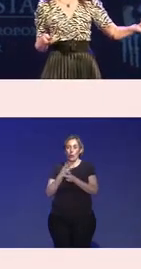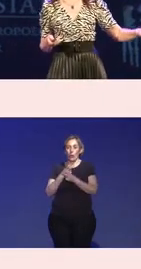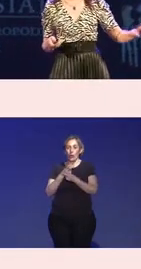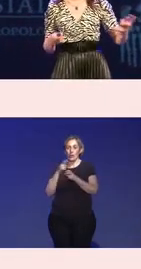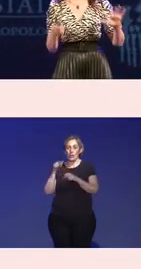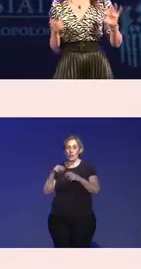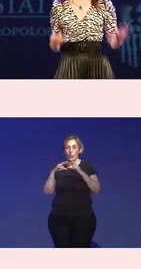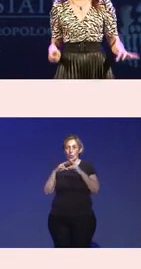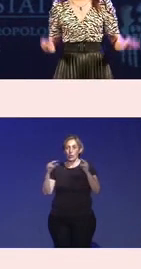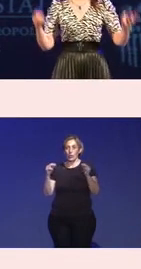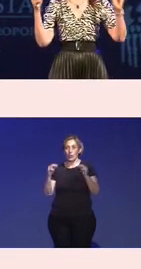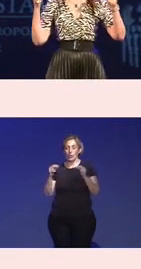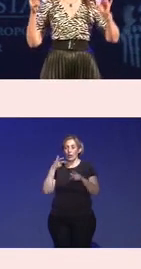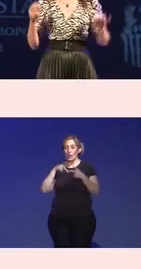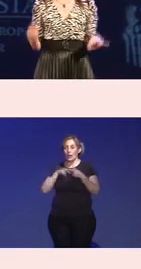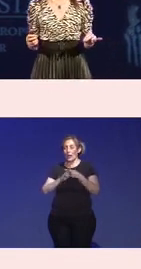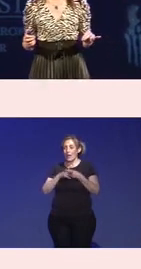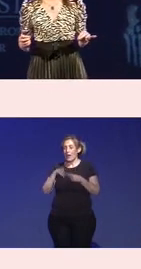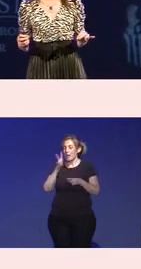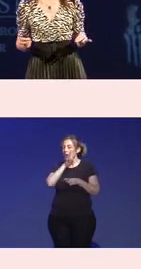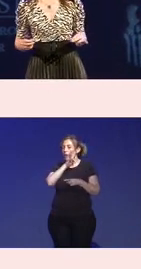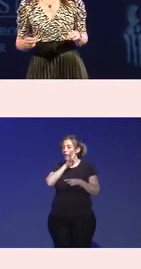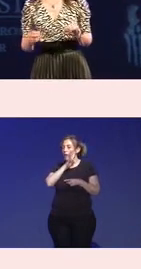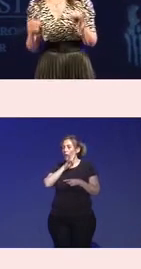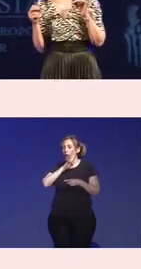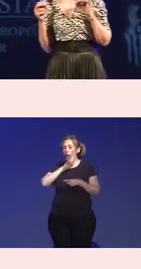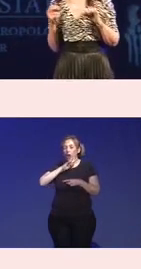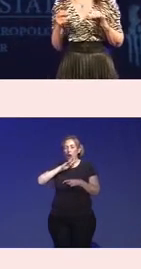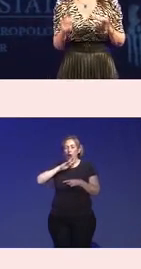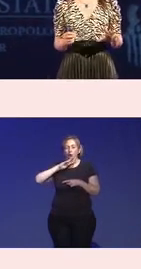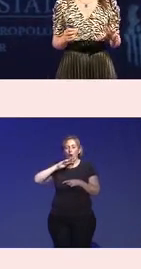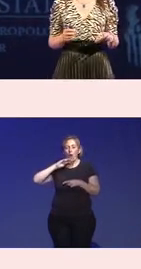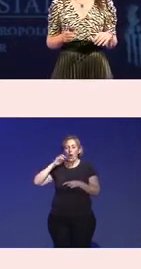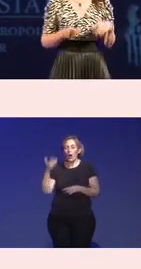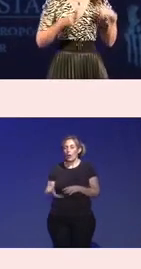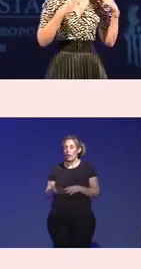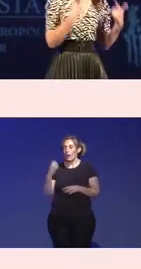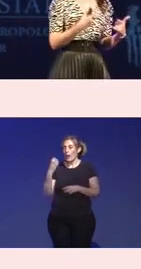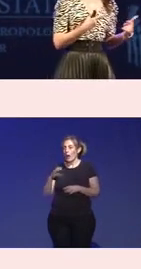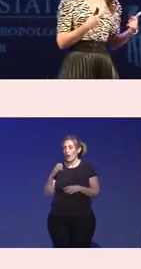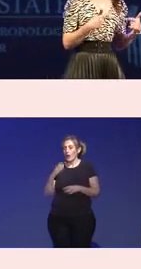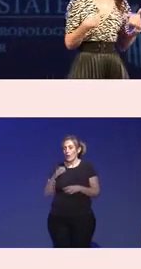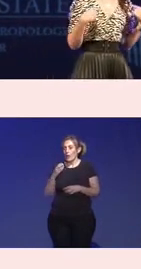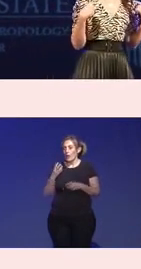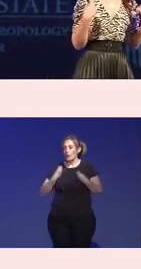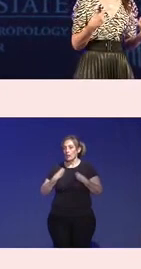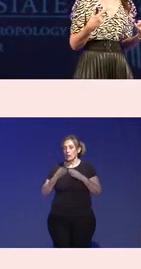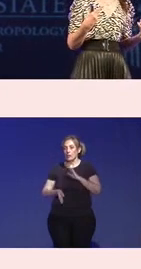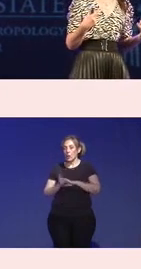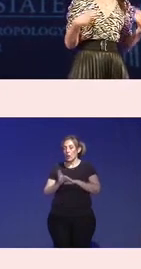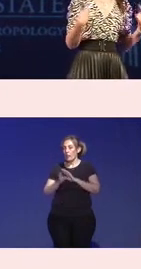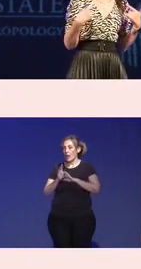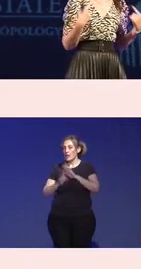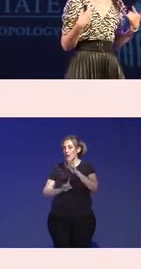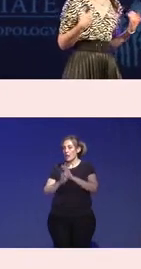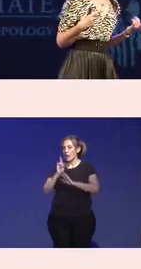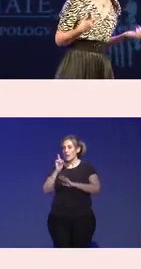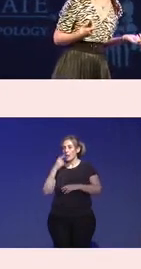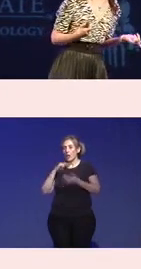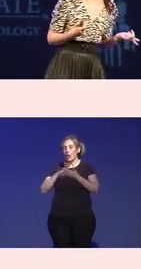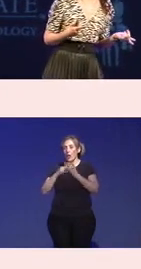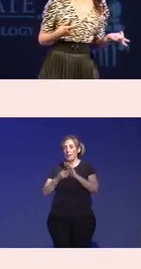de la universidad que es una herramienta valiosísima que está viva para la ciencia y que sirve para seguir desarrollando nuevos